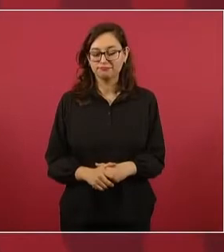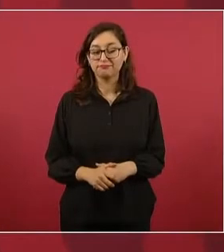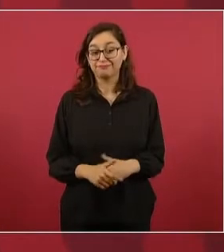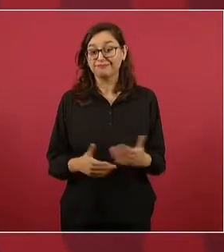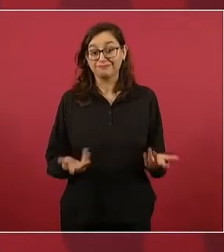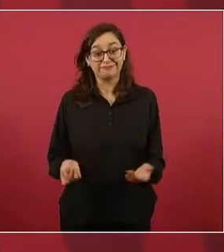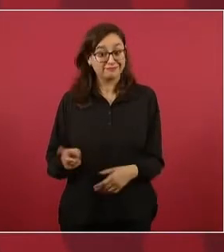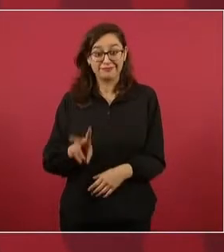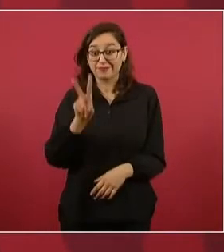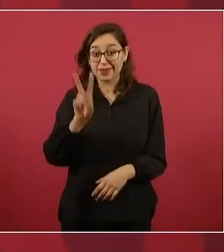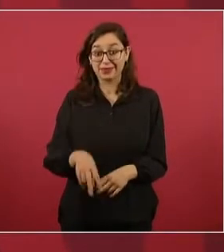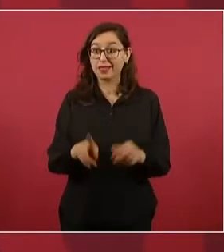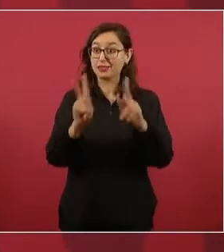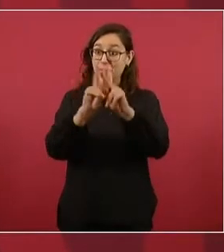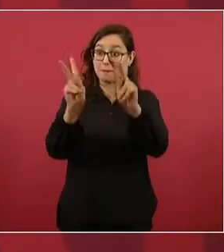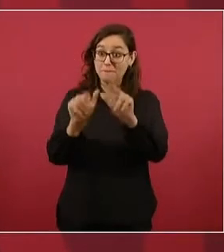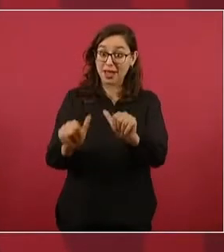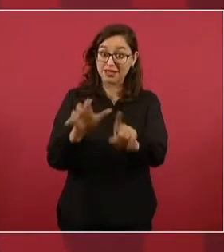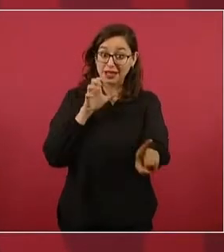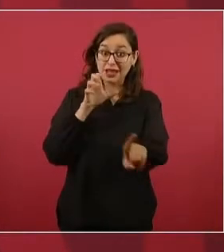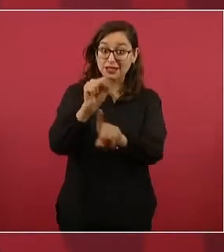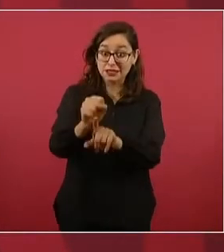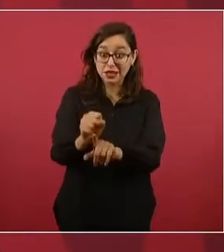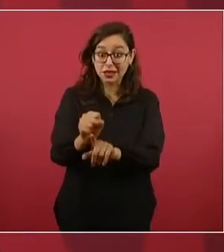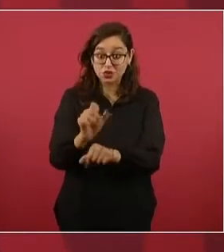construir la paz, para conseguir la paz.